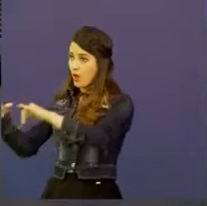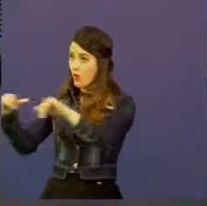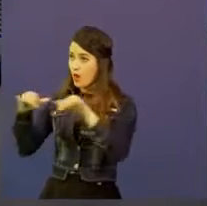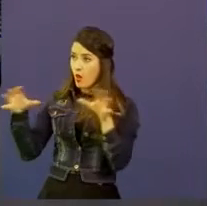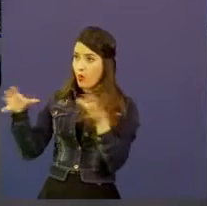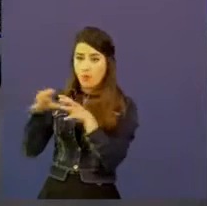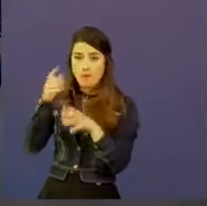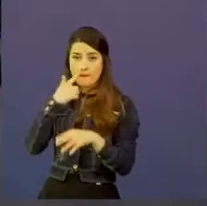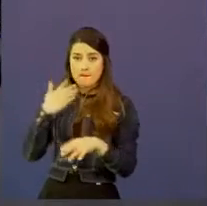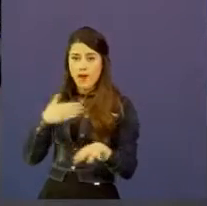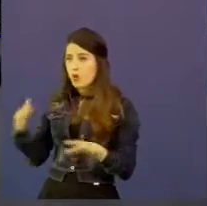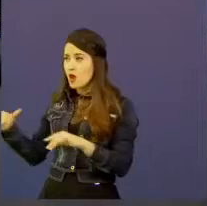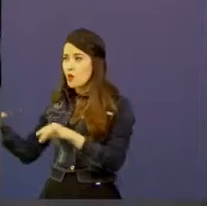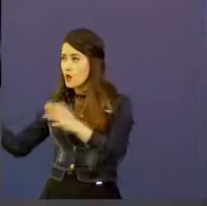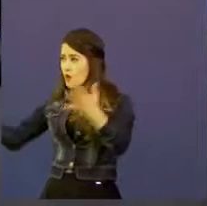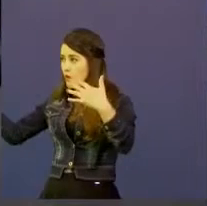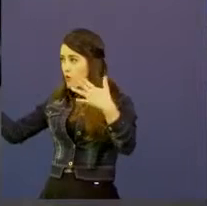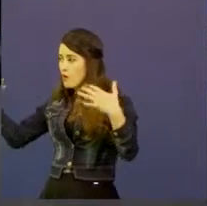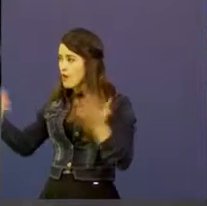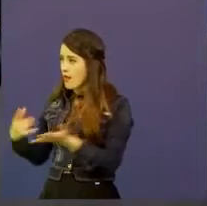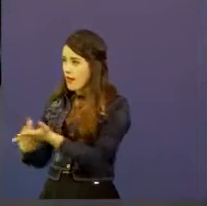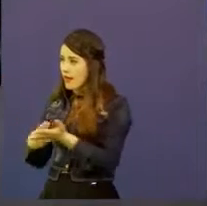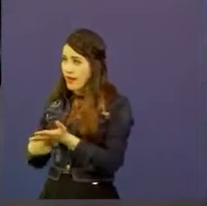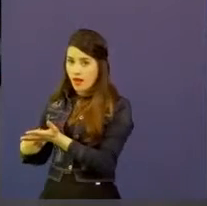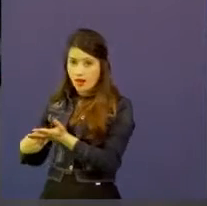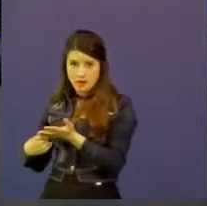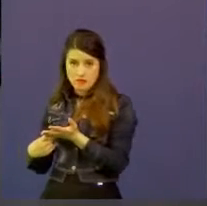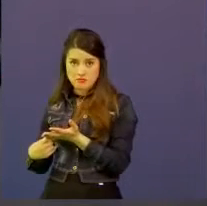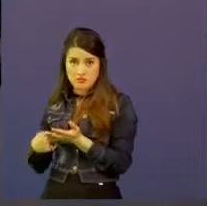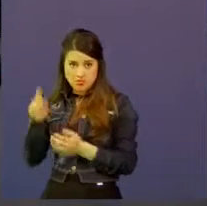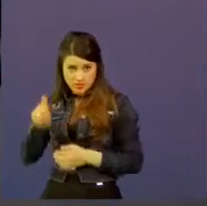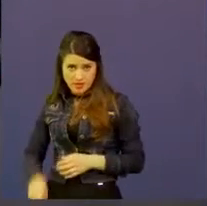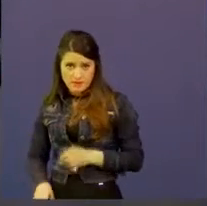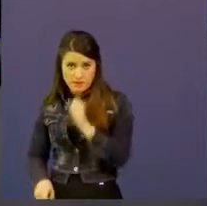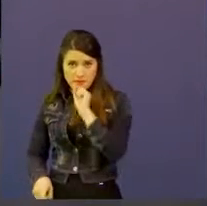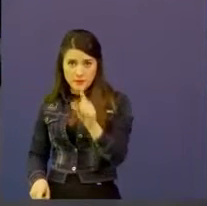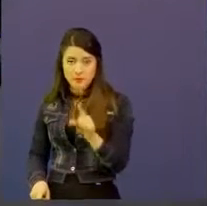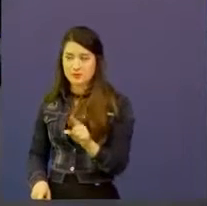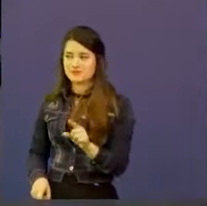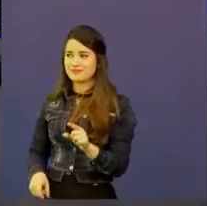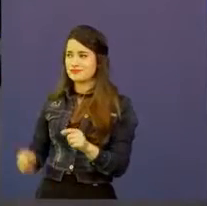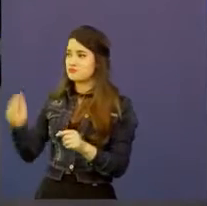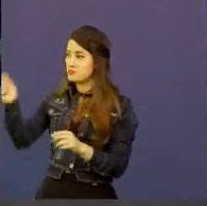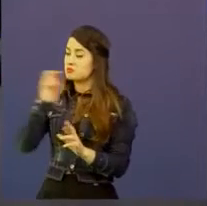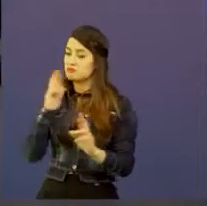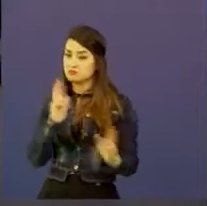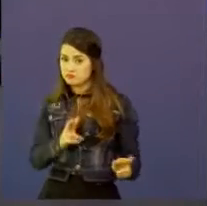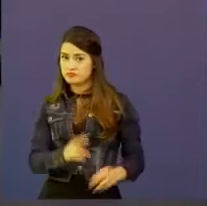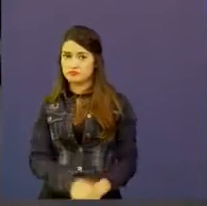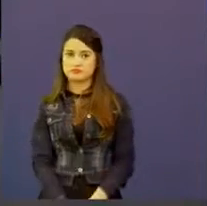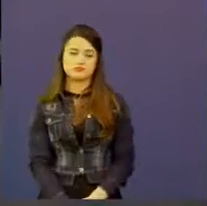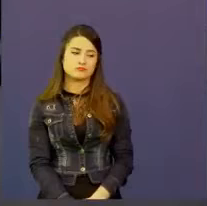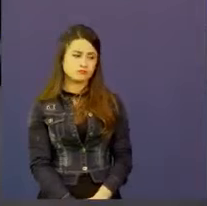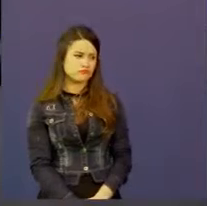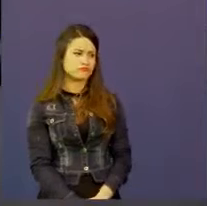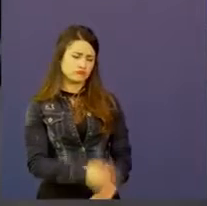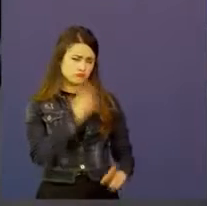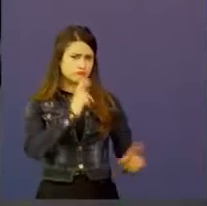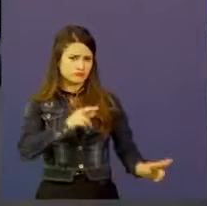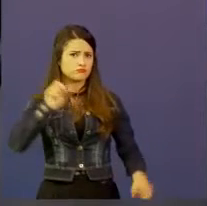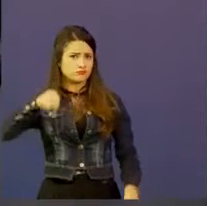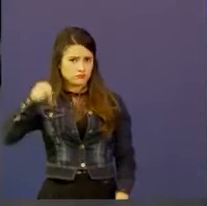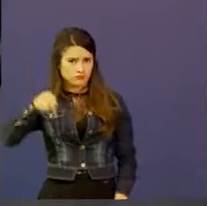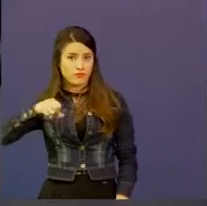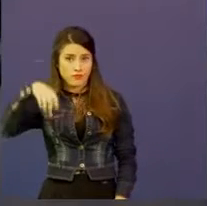corta de cada una de ustedes y con eso cerramos. Pues yo creo que claramente sí,